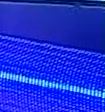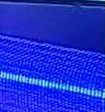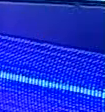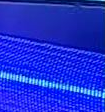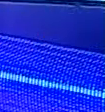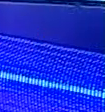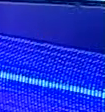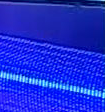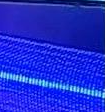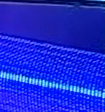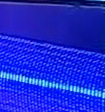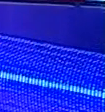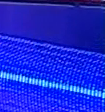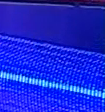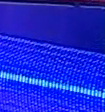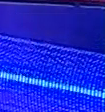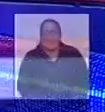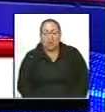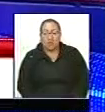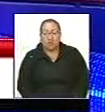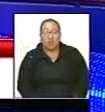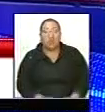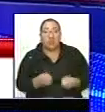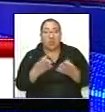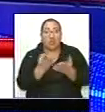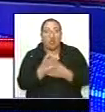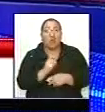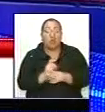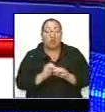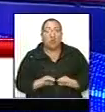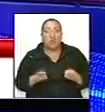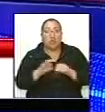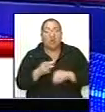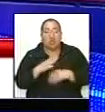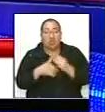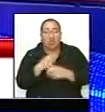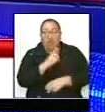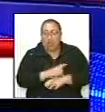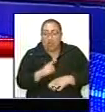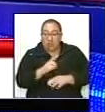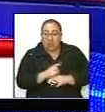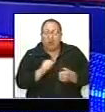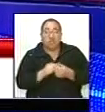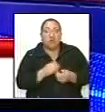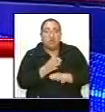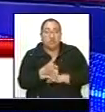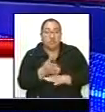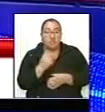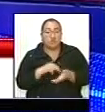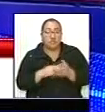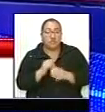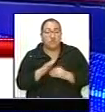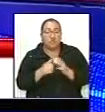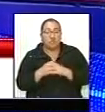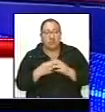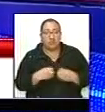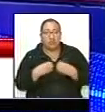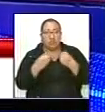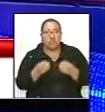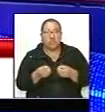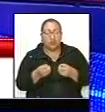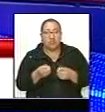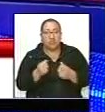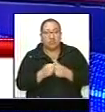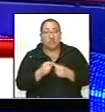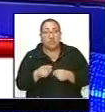Bien, sin duda la educación es un componente clave para el desarrollo, cuyo acceso está condicionado por las oportunidades disponibles.